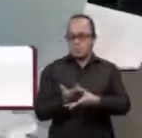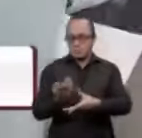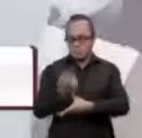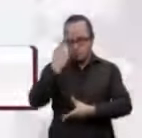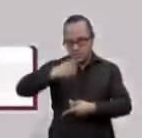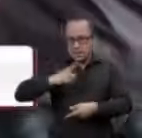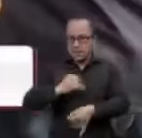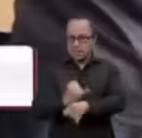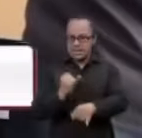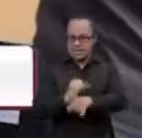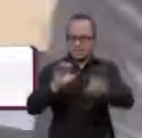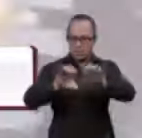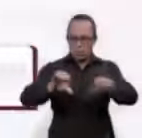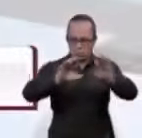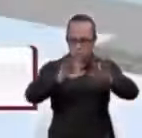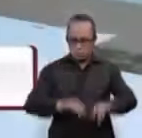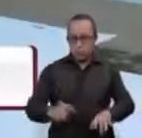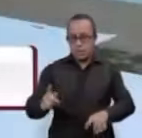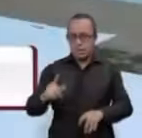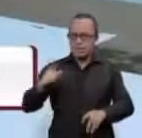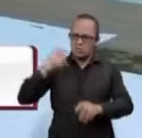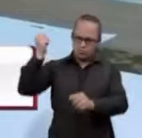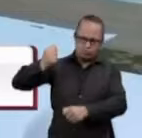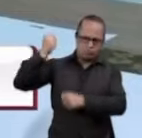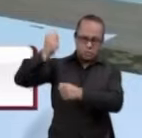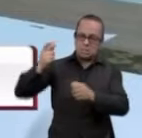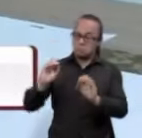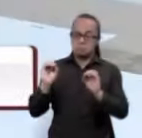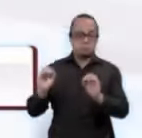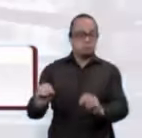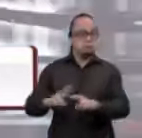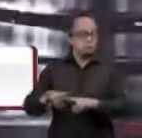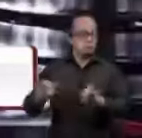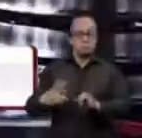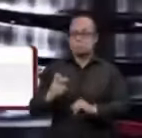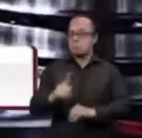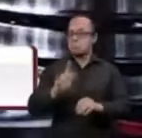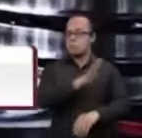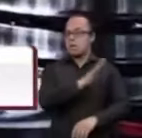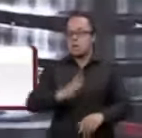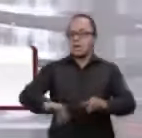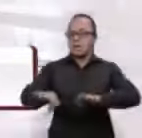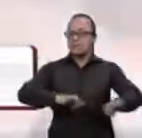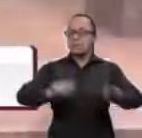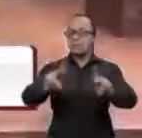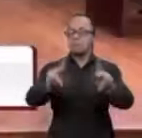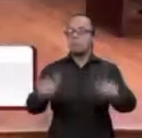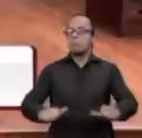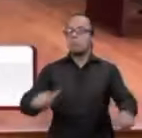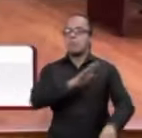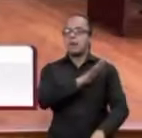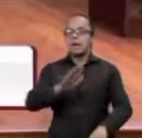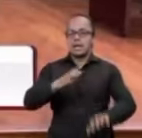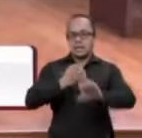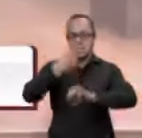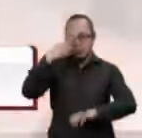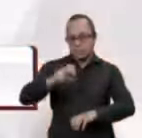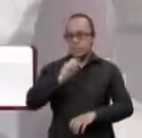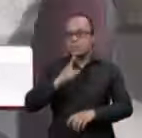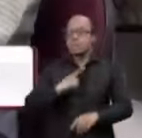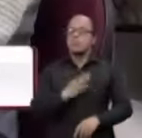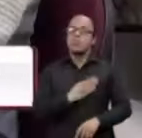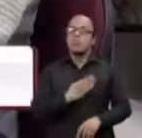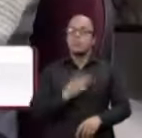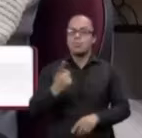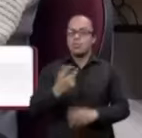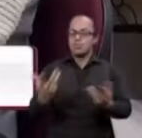electrónico, 0 huelgas estalladas, asegurando la paz laboral en nuestro estado, exitosa coordinación con